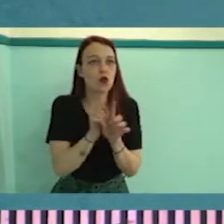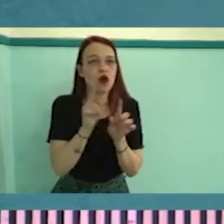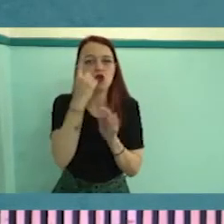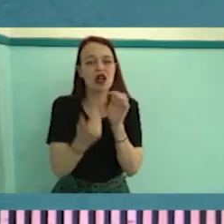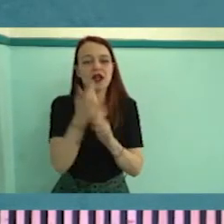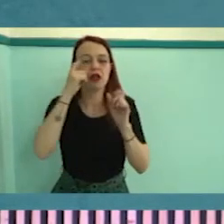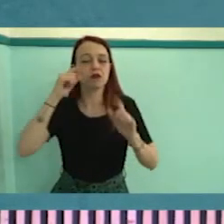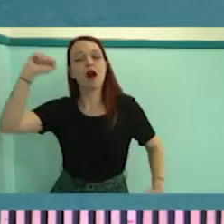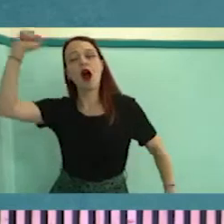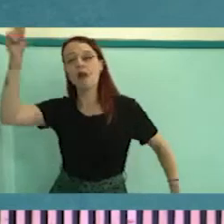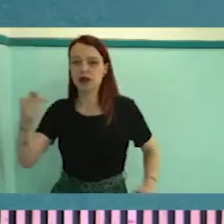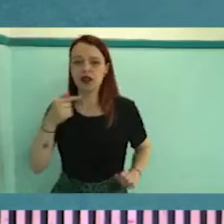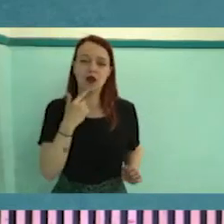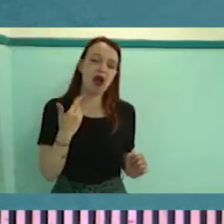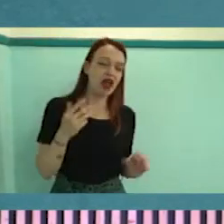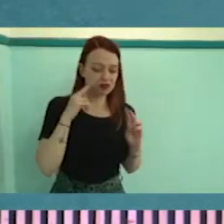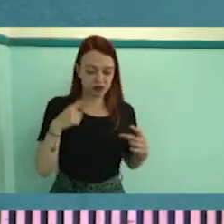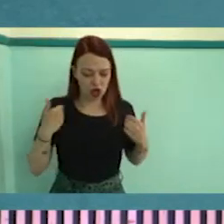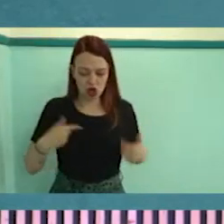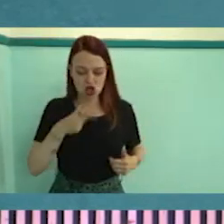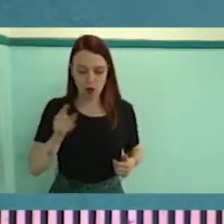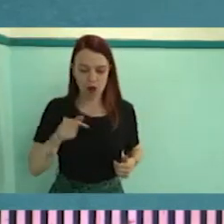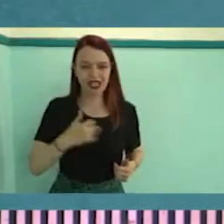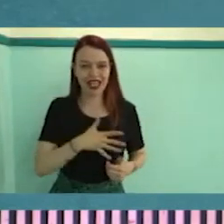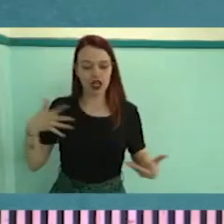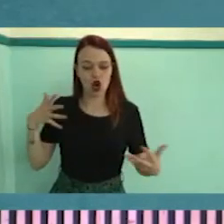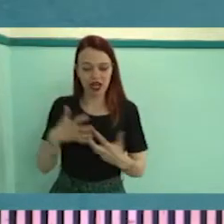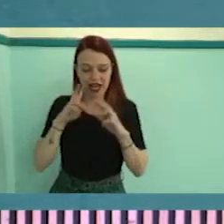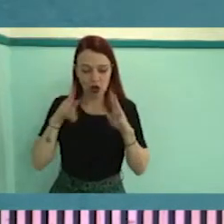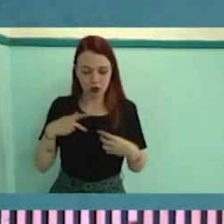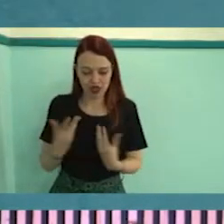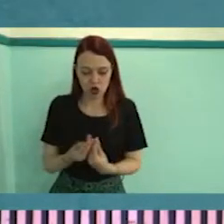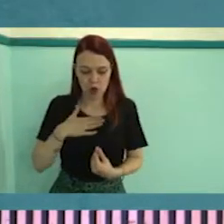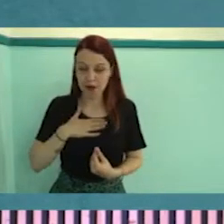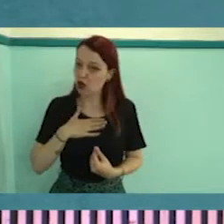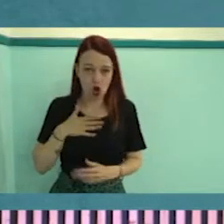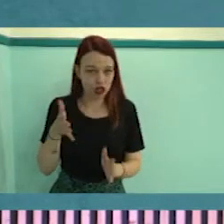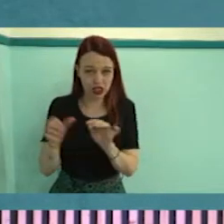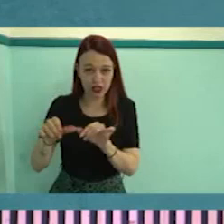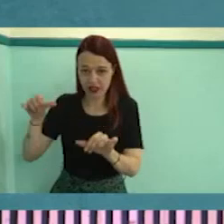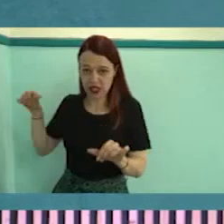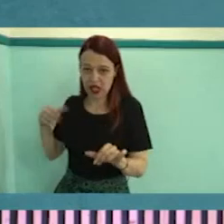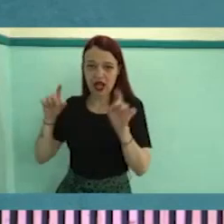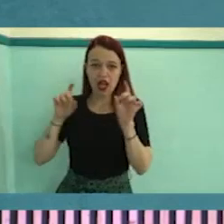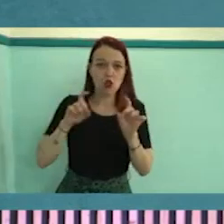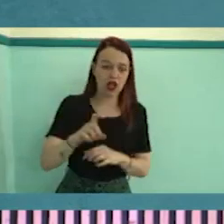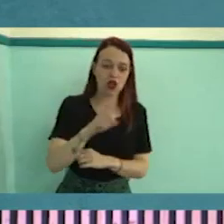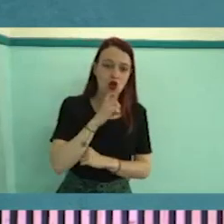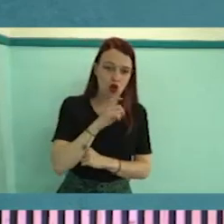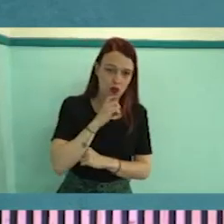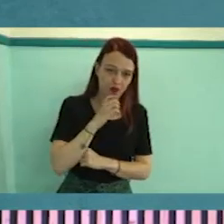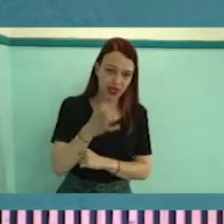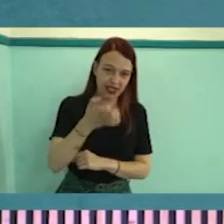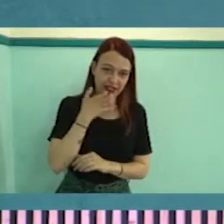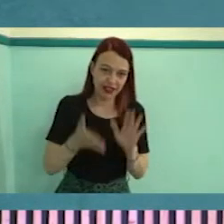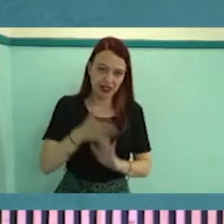una mañana y digas ya no me gusta mi cuerpo me voy a poner en guerra conmigo sino que todo eso viene de cómo nos hemos de cómo hemos sido educadas No si nos vamos a